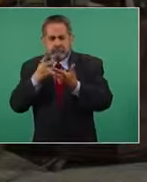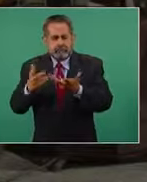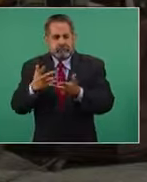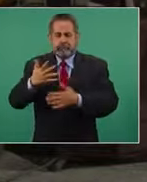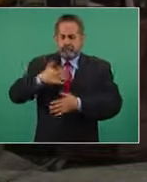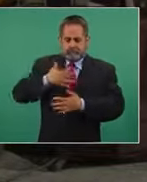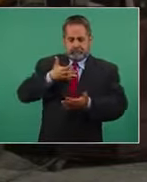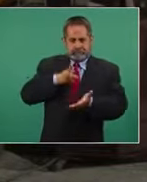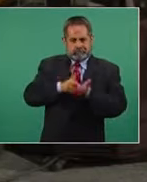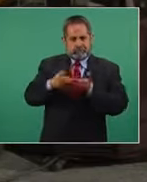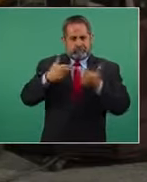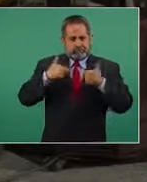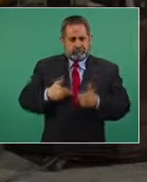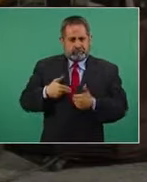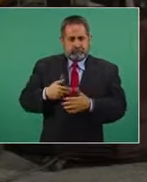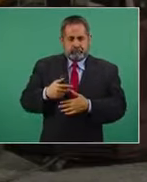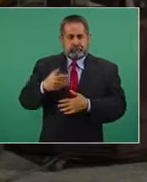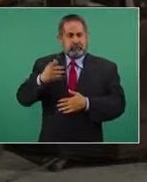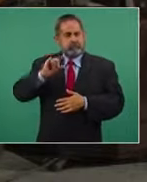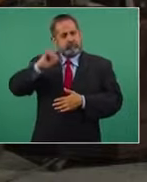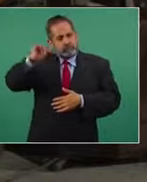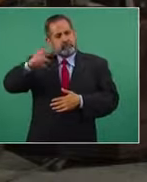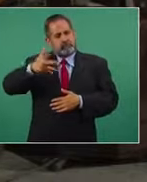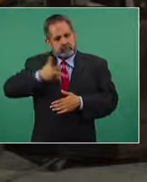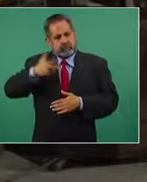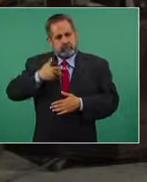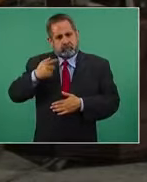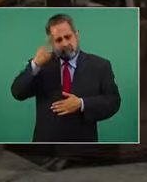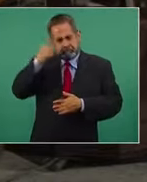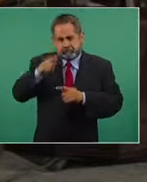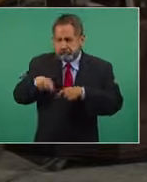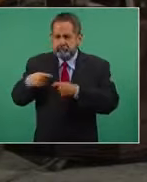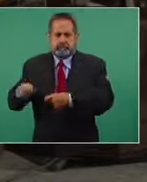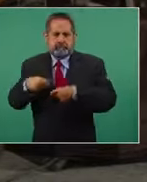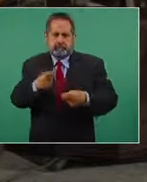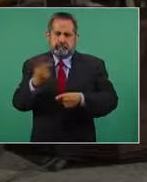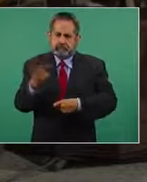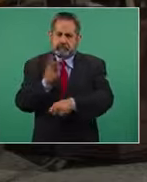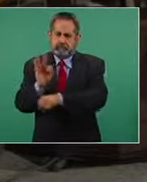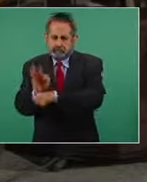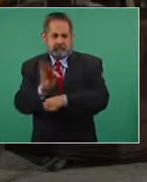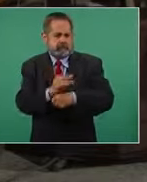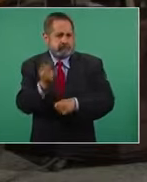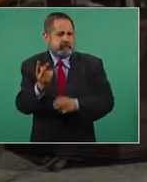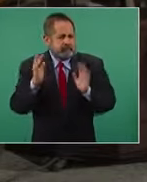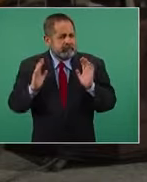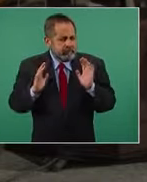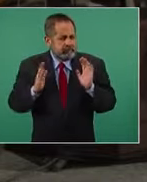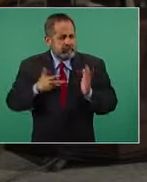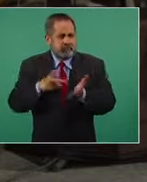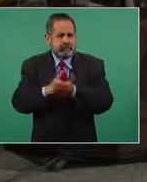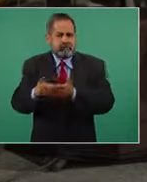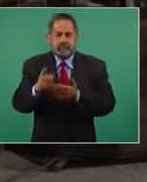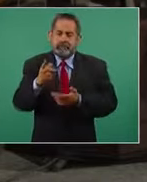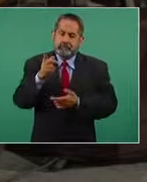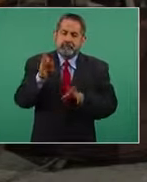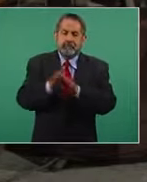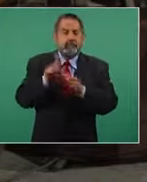derecho humano y ustedes como autoridad pues tendrían que garantizar ese derecho, porque si no,